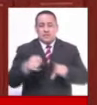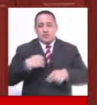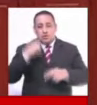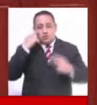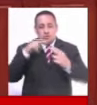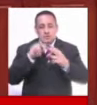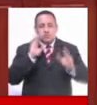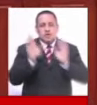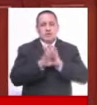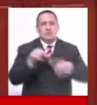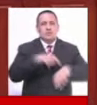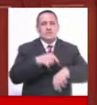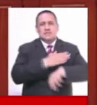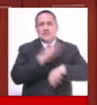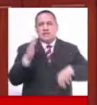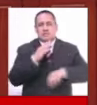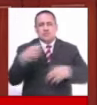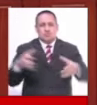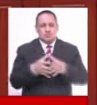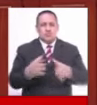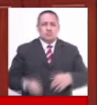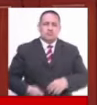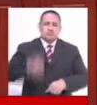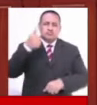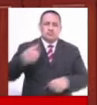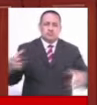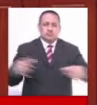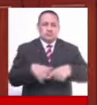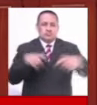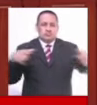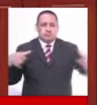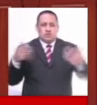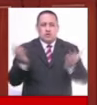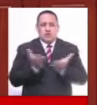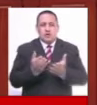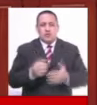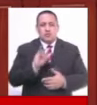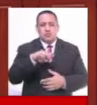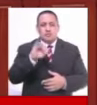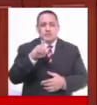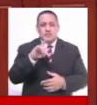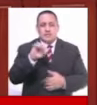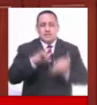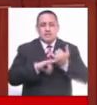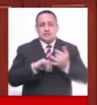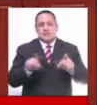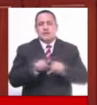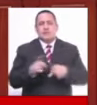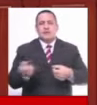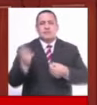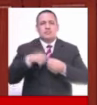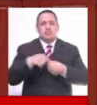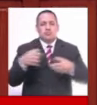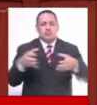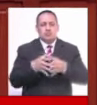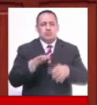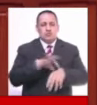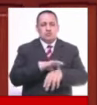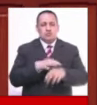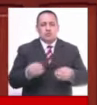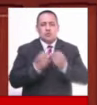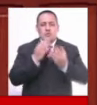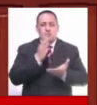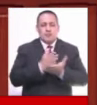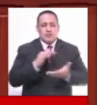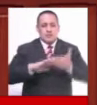por ejemplo, en el tiempo de las grandes unidades incorporaron inclusive al médico como parte de